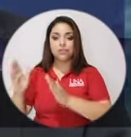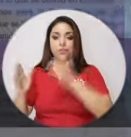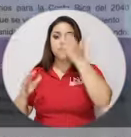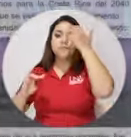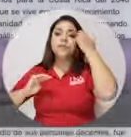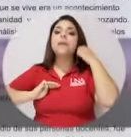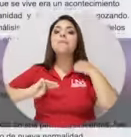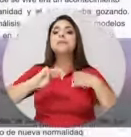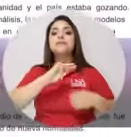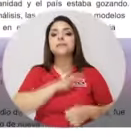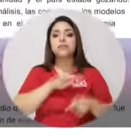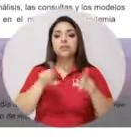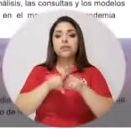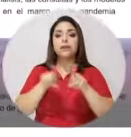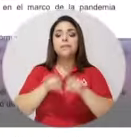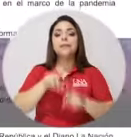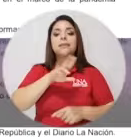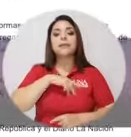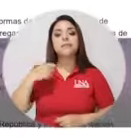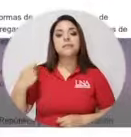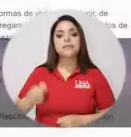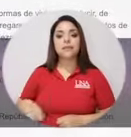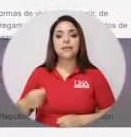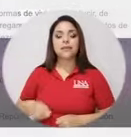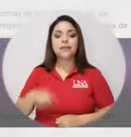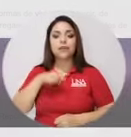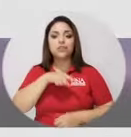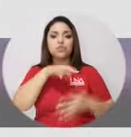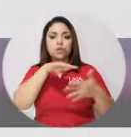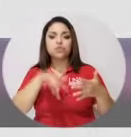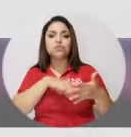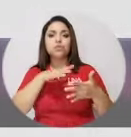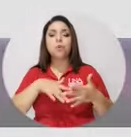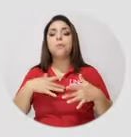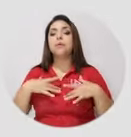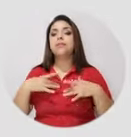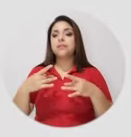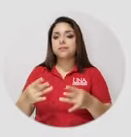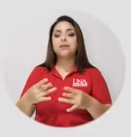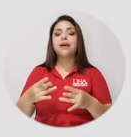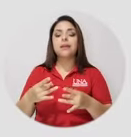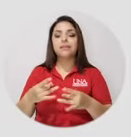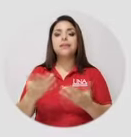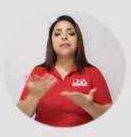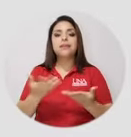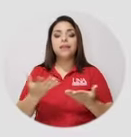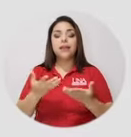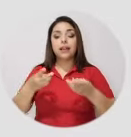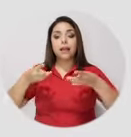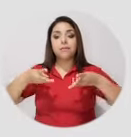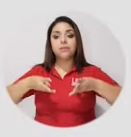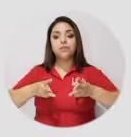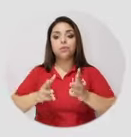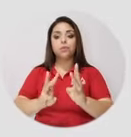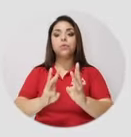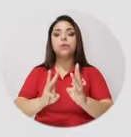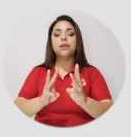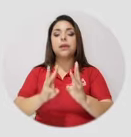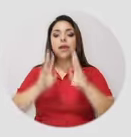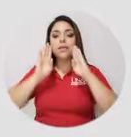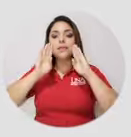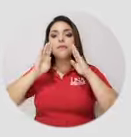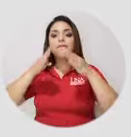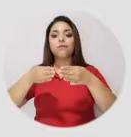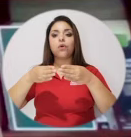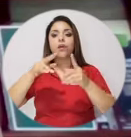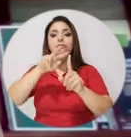Planificación, Ministerio también de la Presidencia. Es un estudio muy interesante donde a partir de una metodología